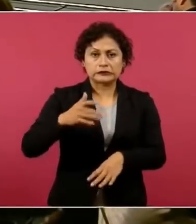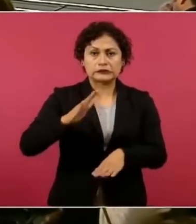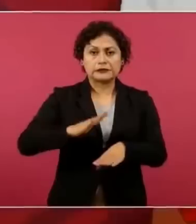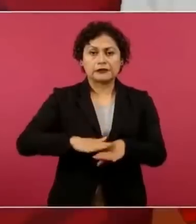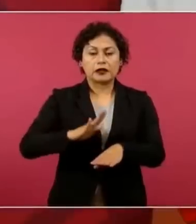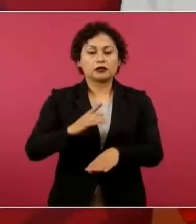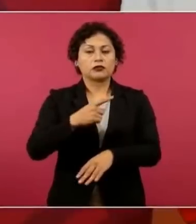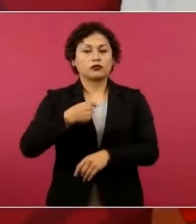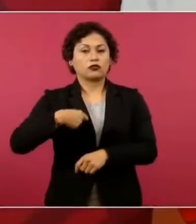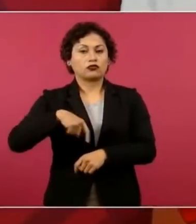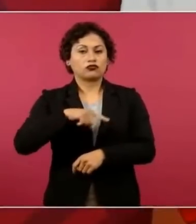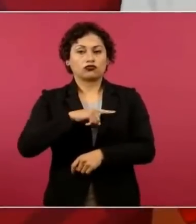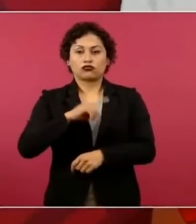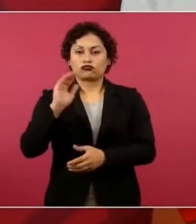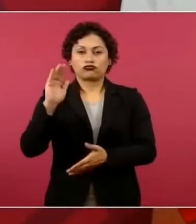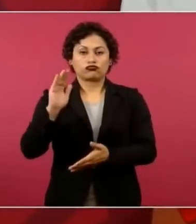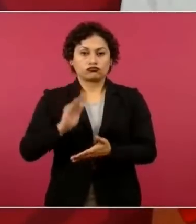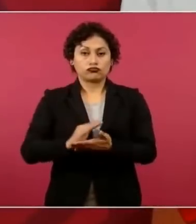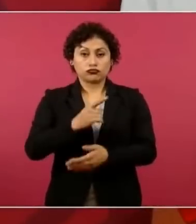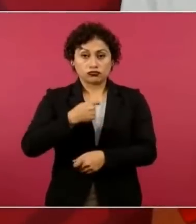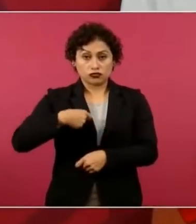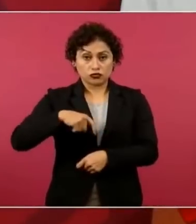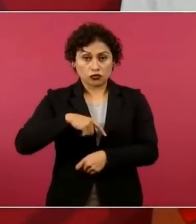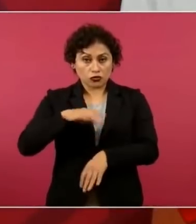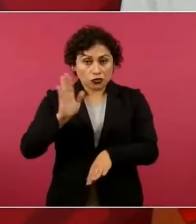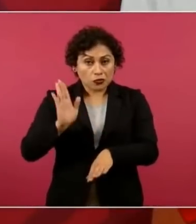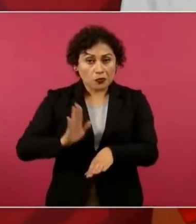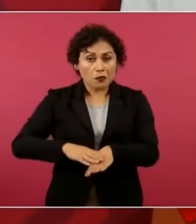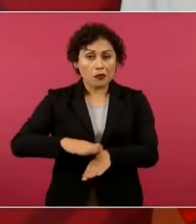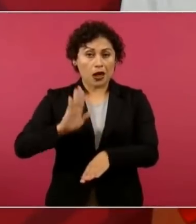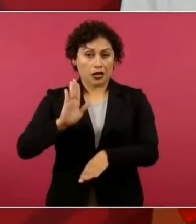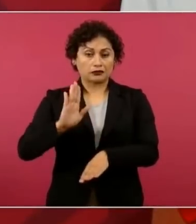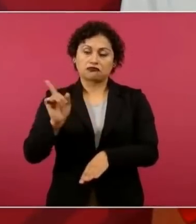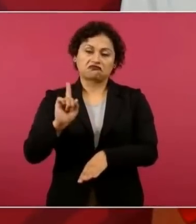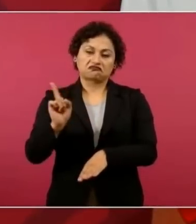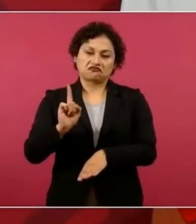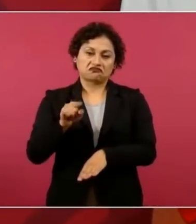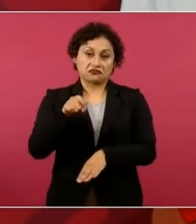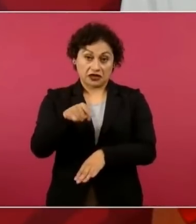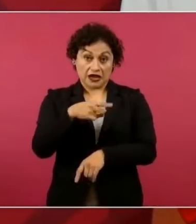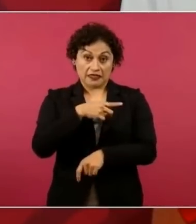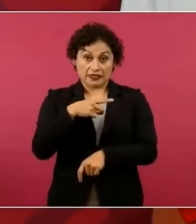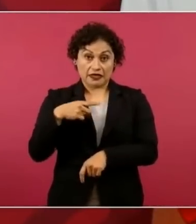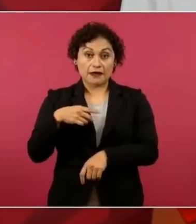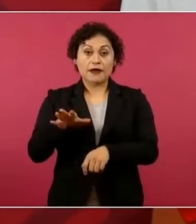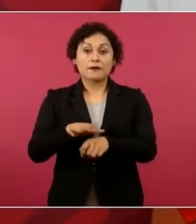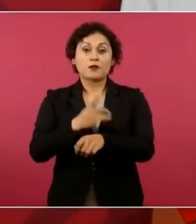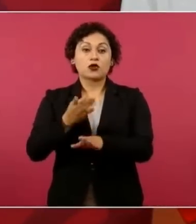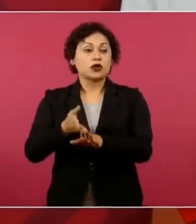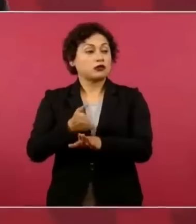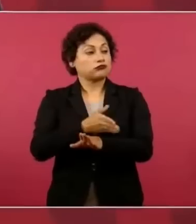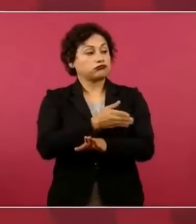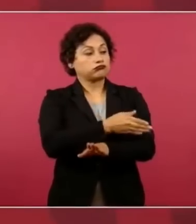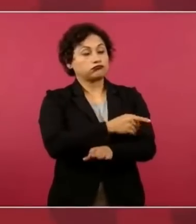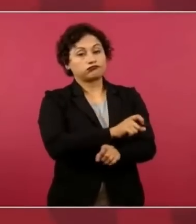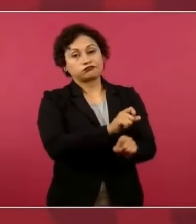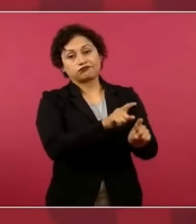No hemos contratado deuda adicional. Esto tiene que ver con la caída en